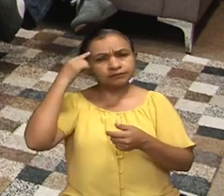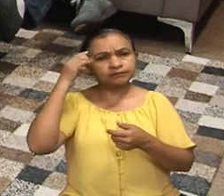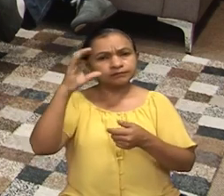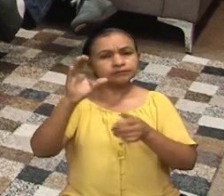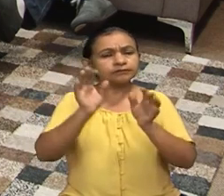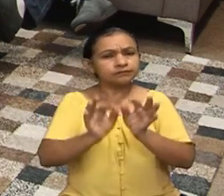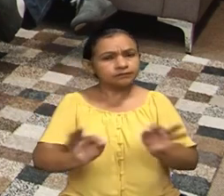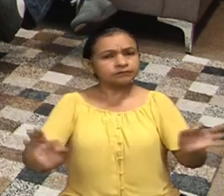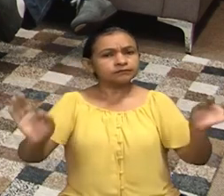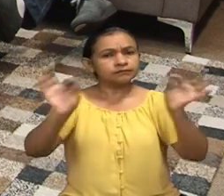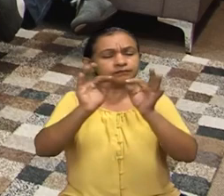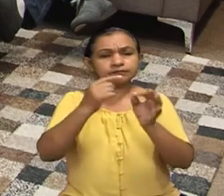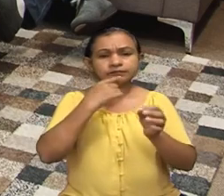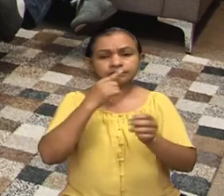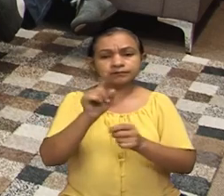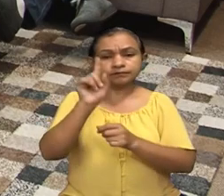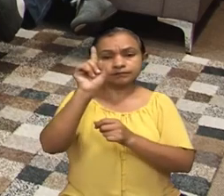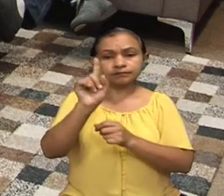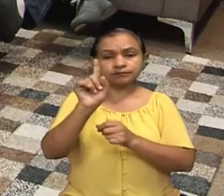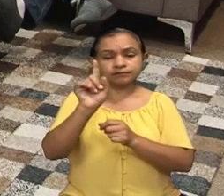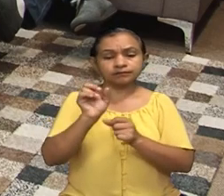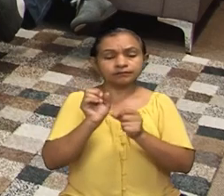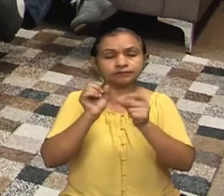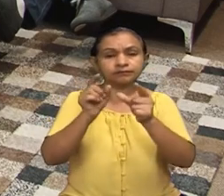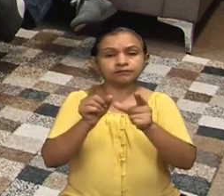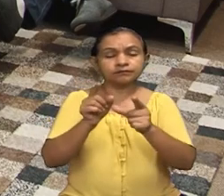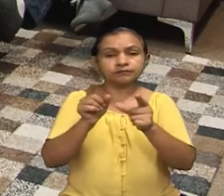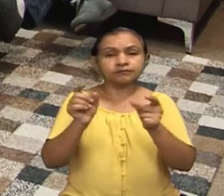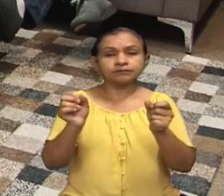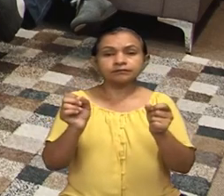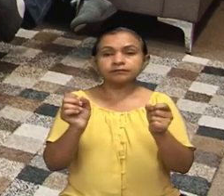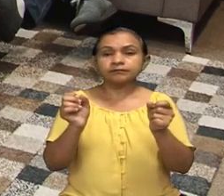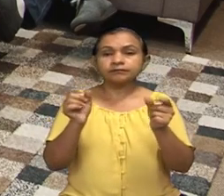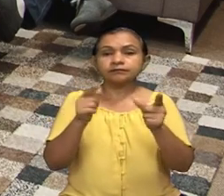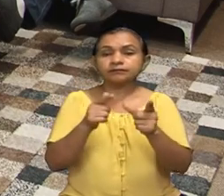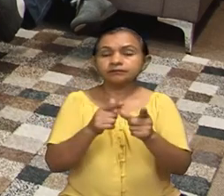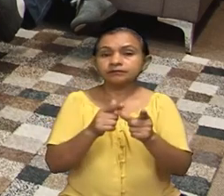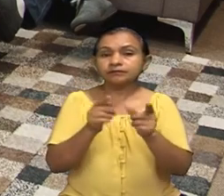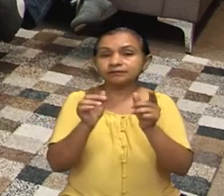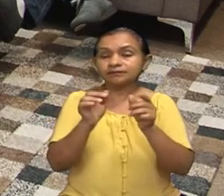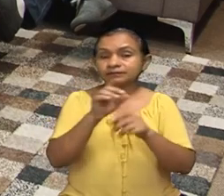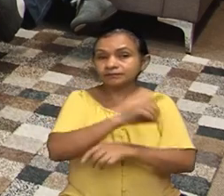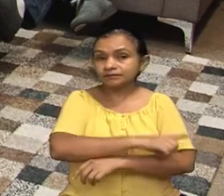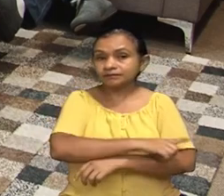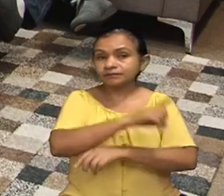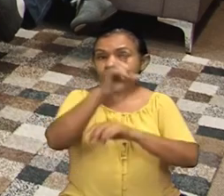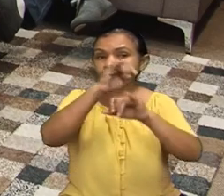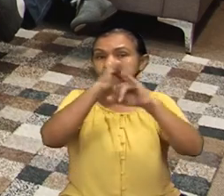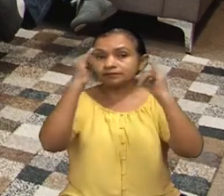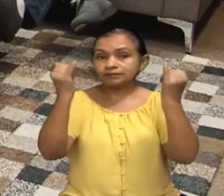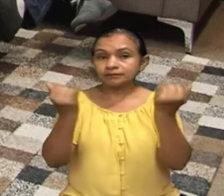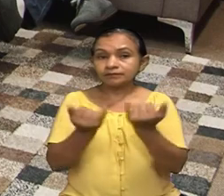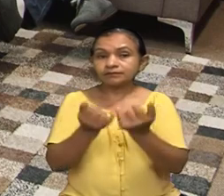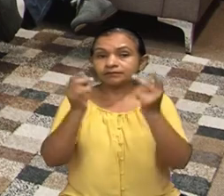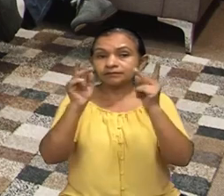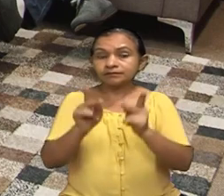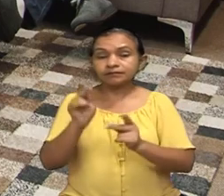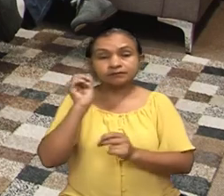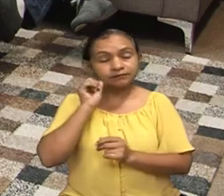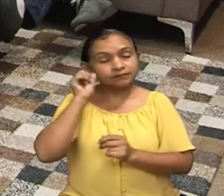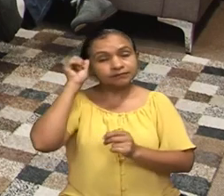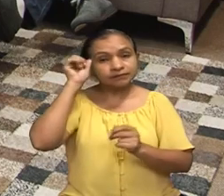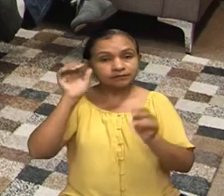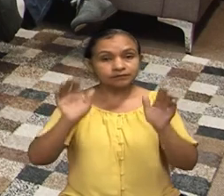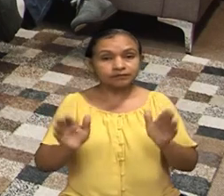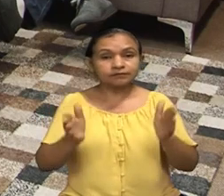que 1 de octubre es Día Internacional de las Personas Adultas Mayores. Sí. Fue declarado así